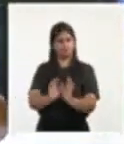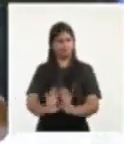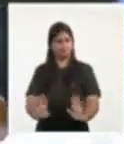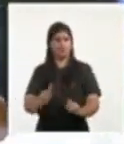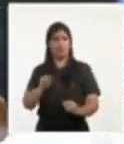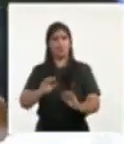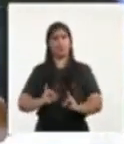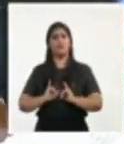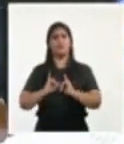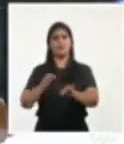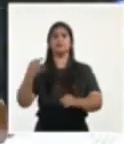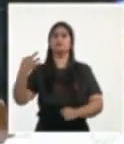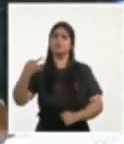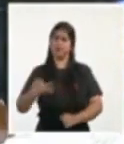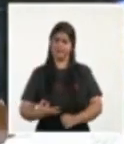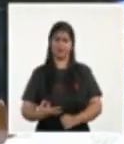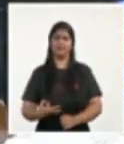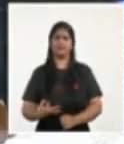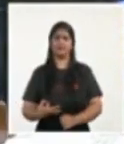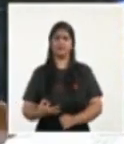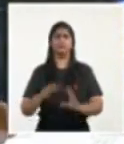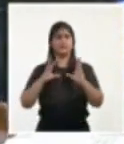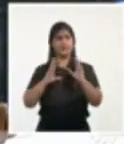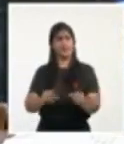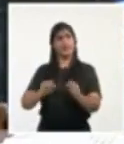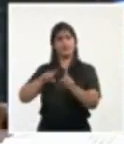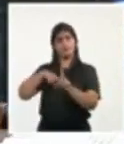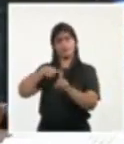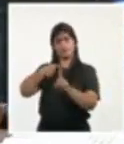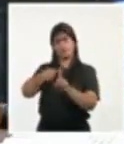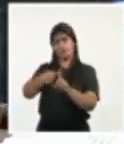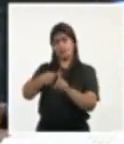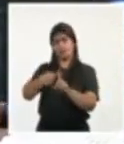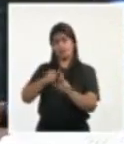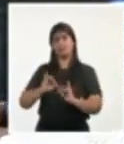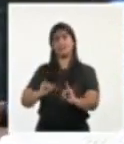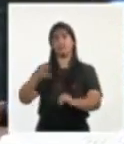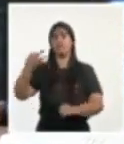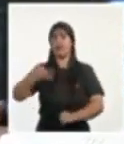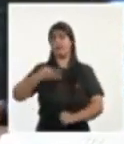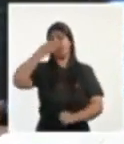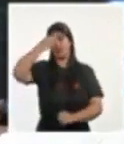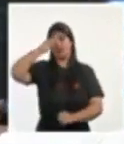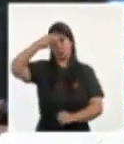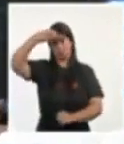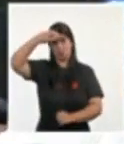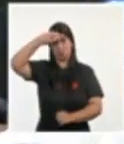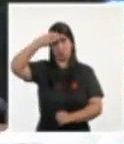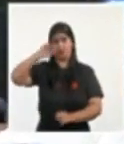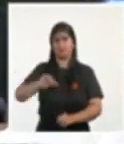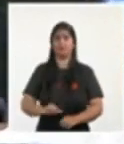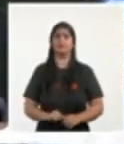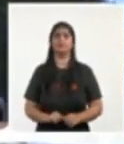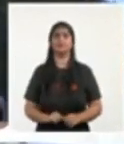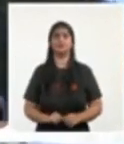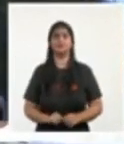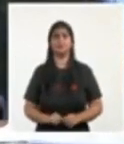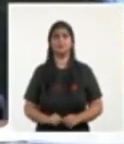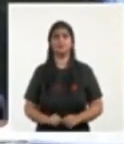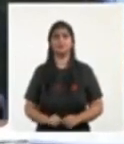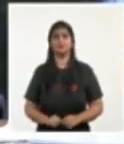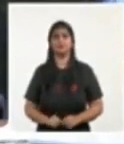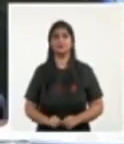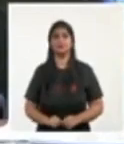nuestras estadísticas. Y Tamayo, para poder lograr esas estadísticas todos los días y para